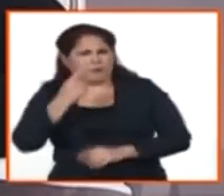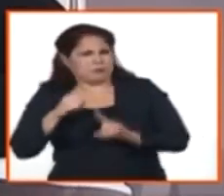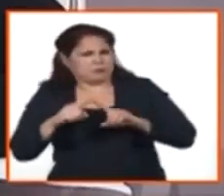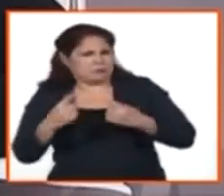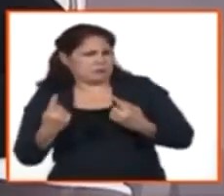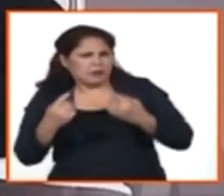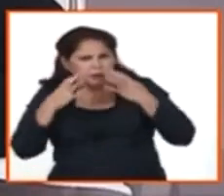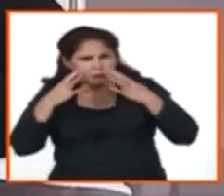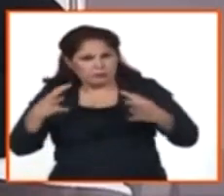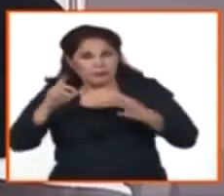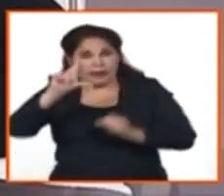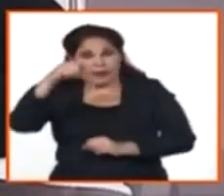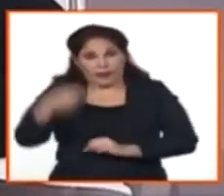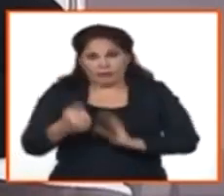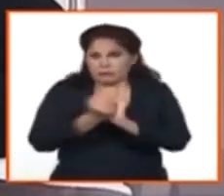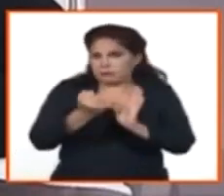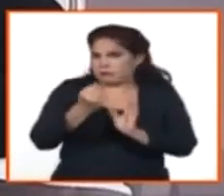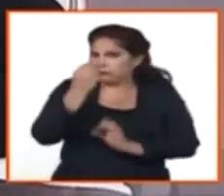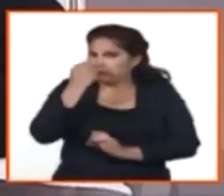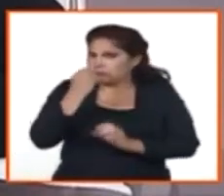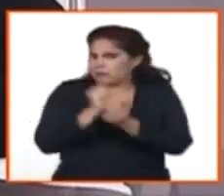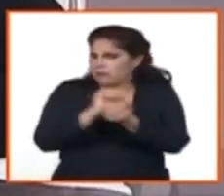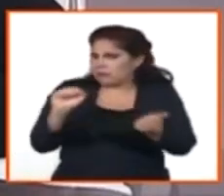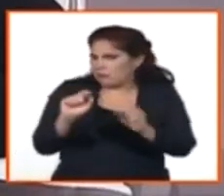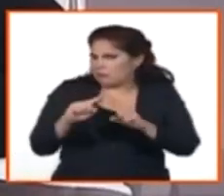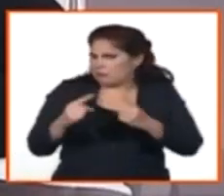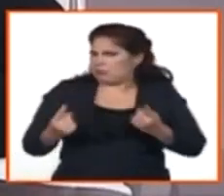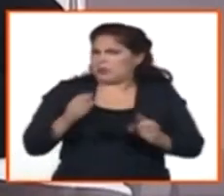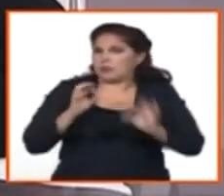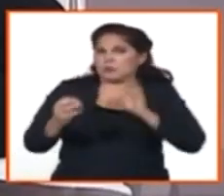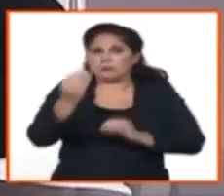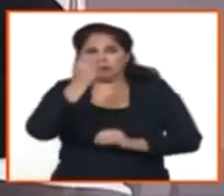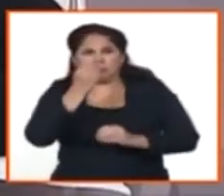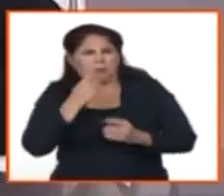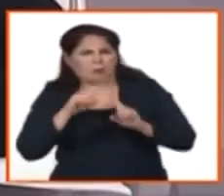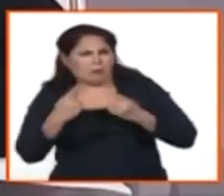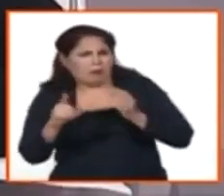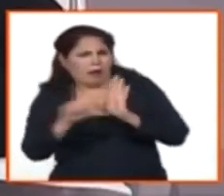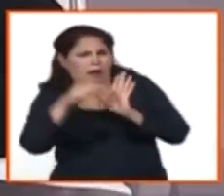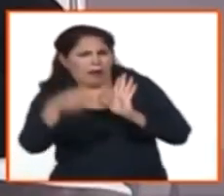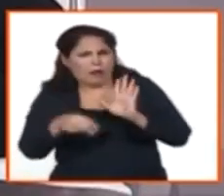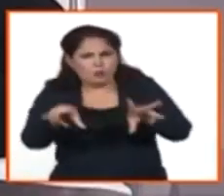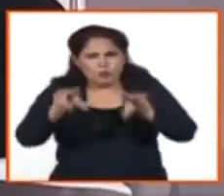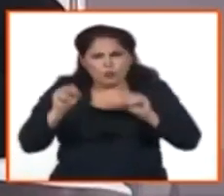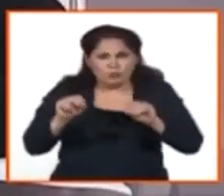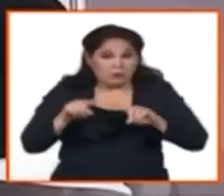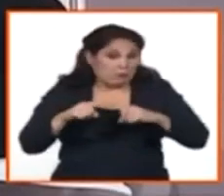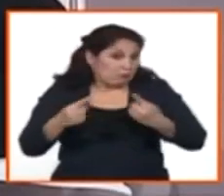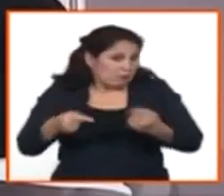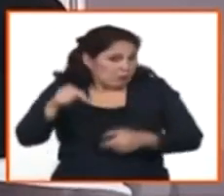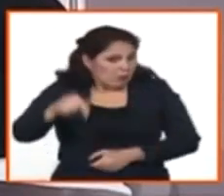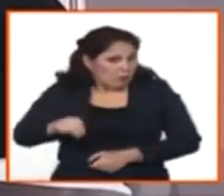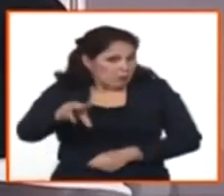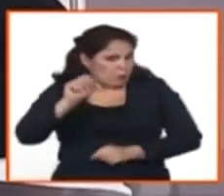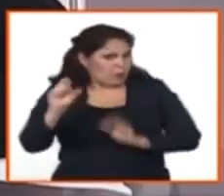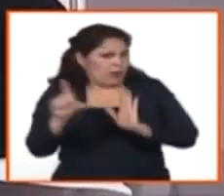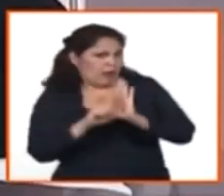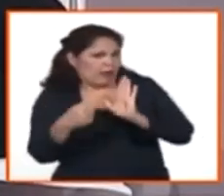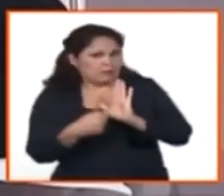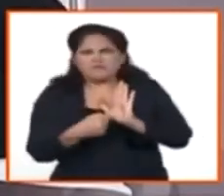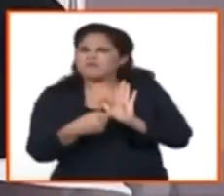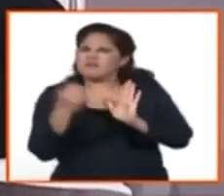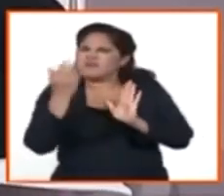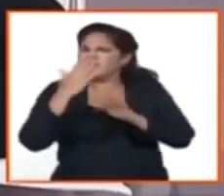qué es necesario aprobar una ley de soberanía alimentaria y seguridad alimentaria y nutricional en Cuba ahora. ¿De qué va esta